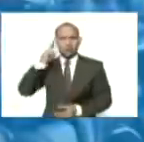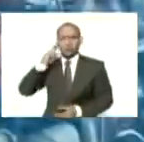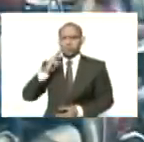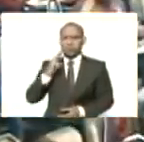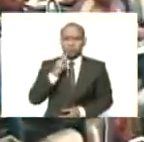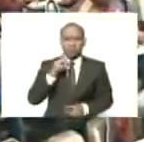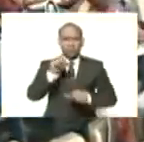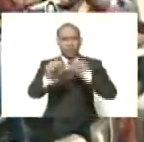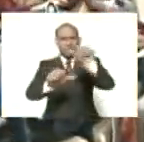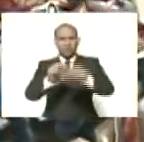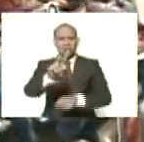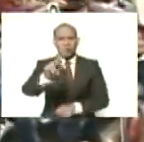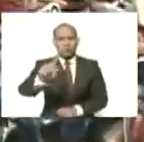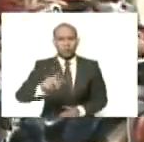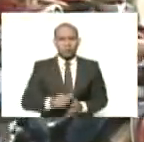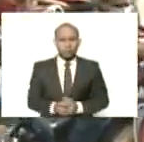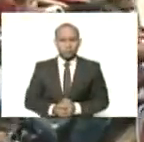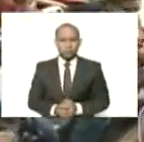bolivarianismo del siglo XXI.